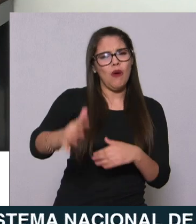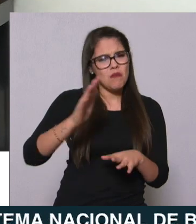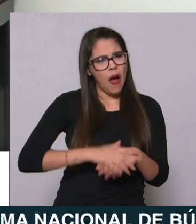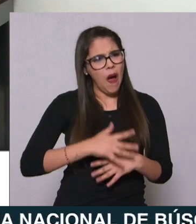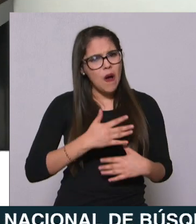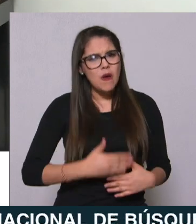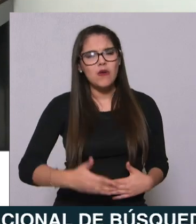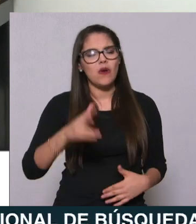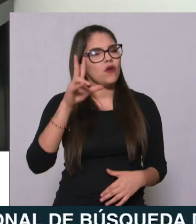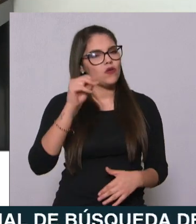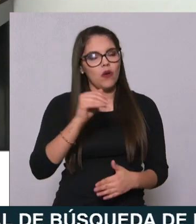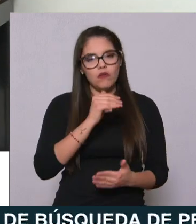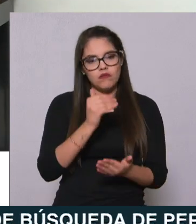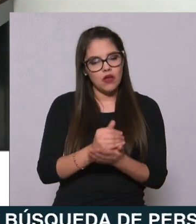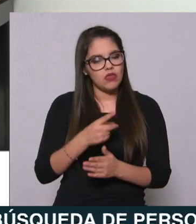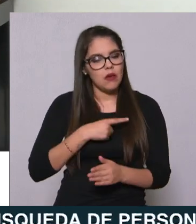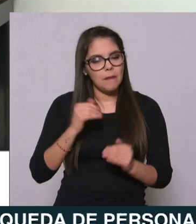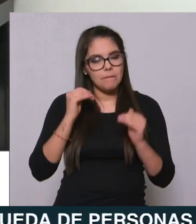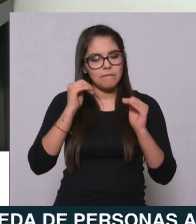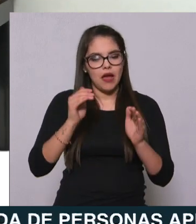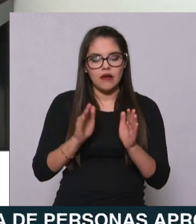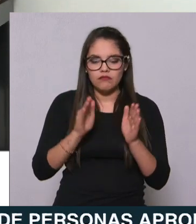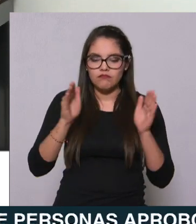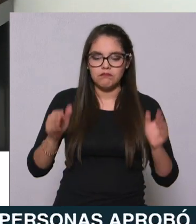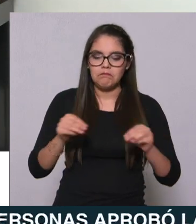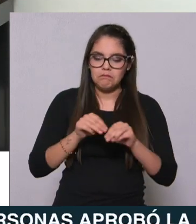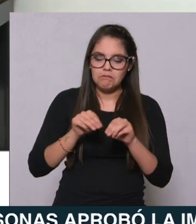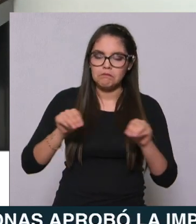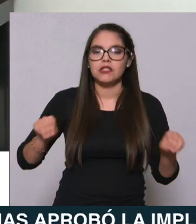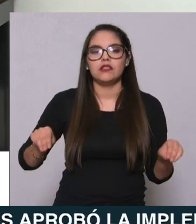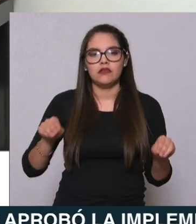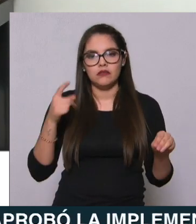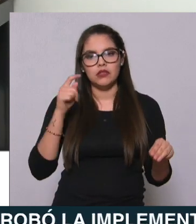indefinidamente, que haya padrones muy